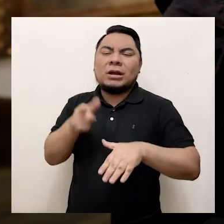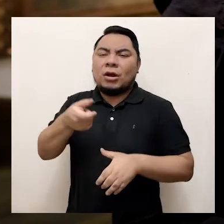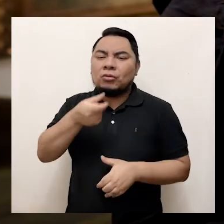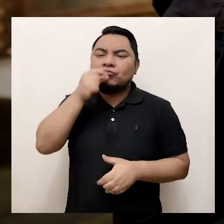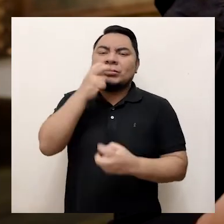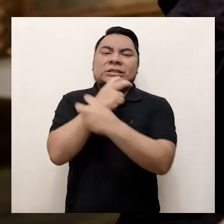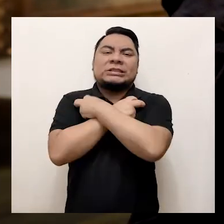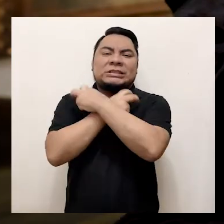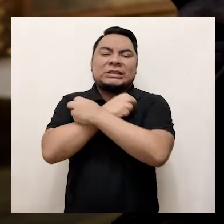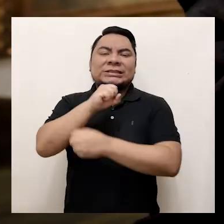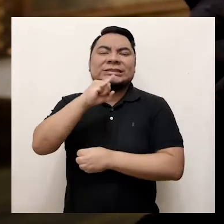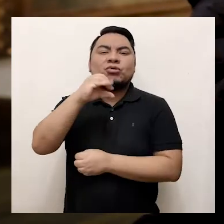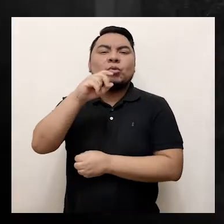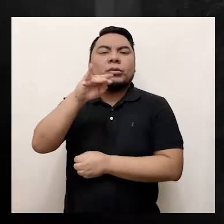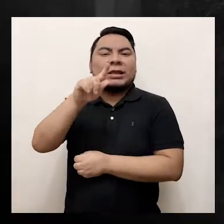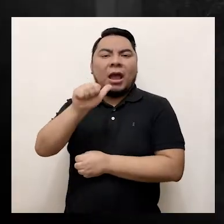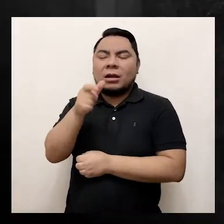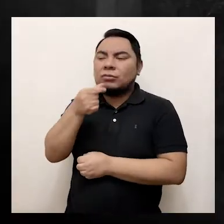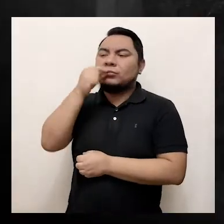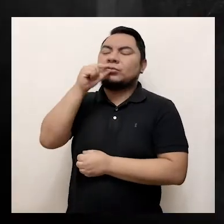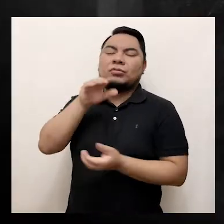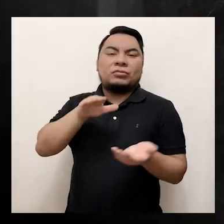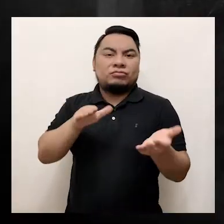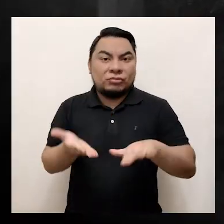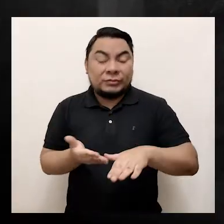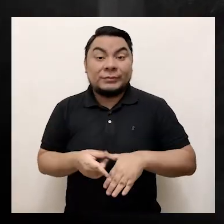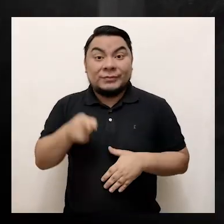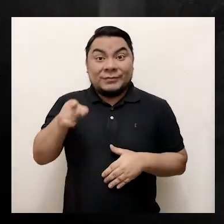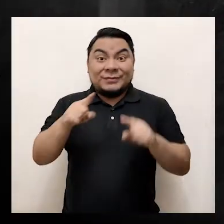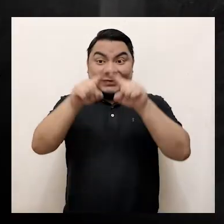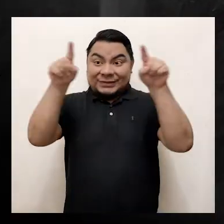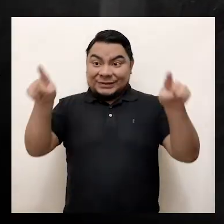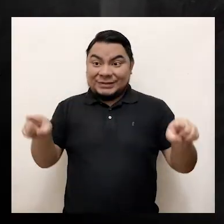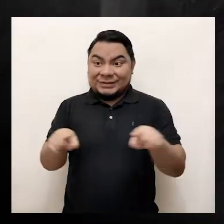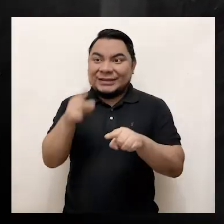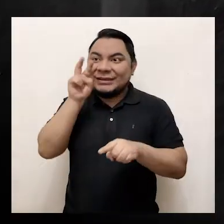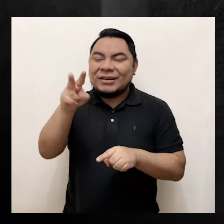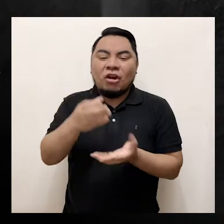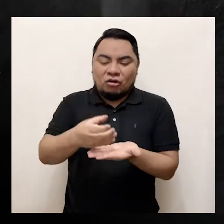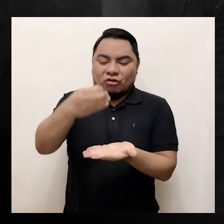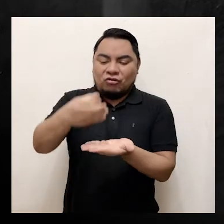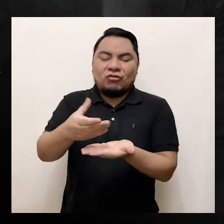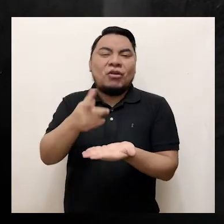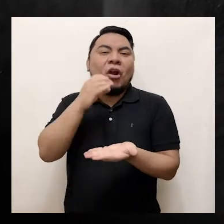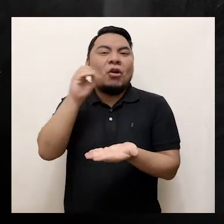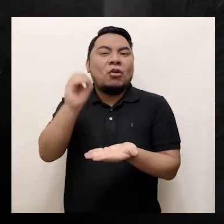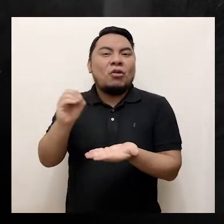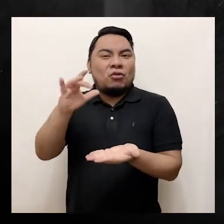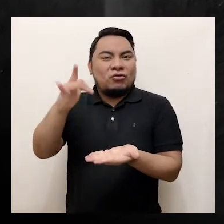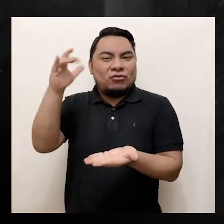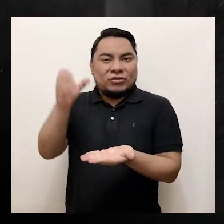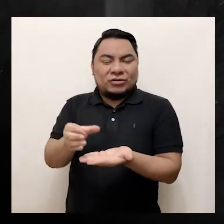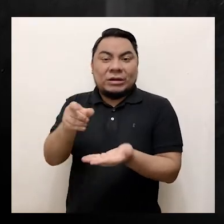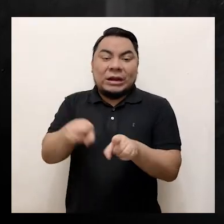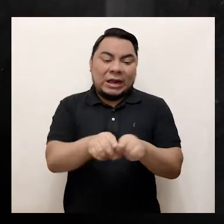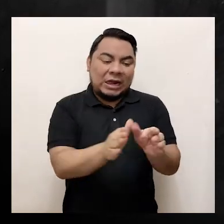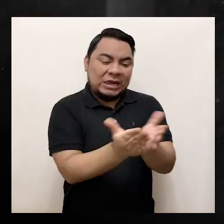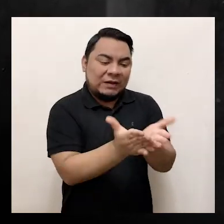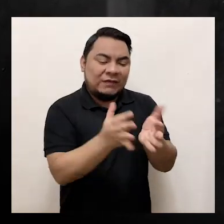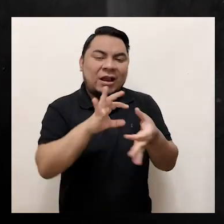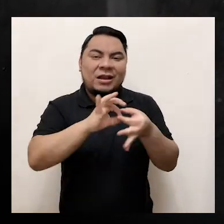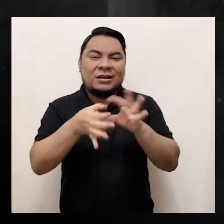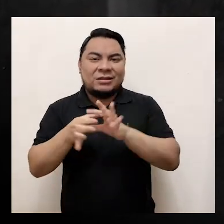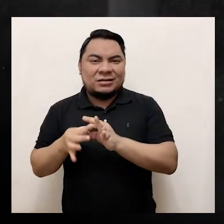bebiendo un veneno llamado cicuta. En este cuadro, aparece una copa dorada, junto con un libro y